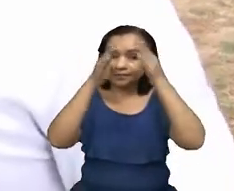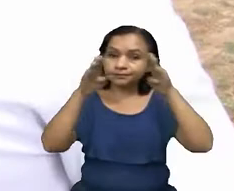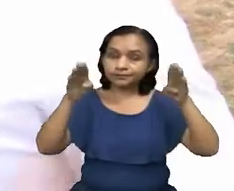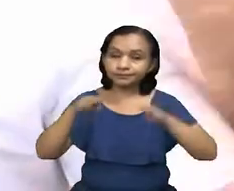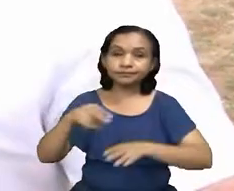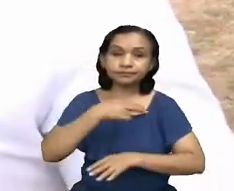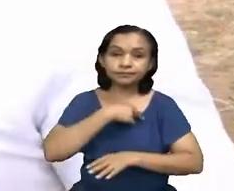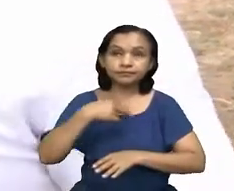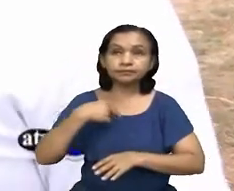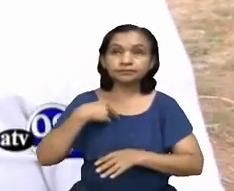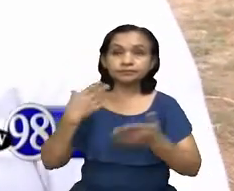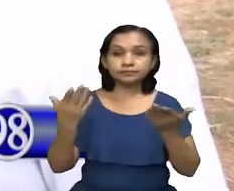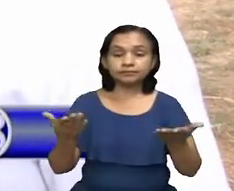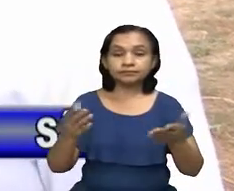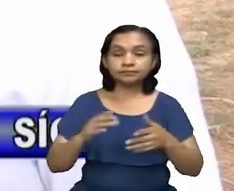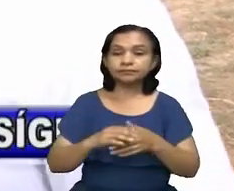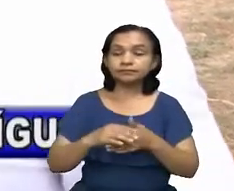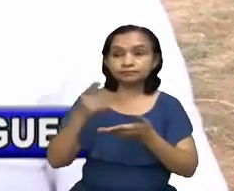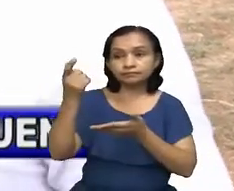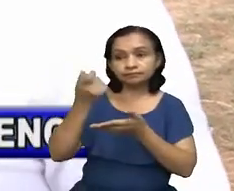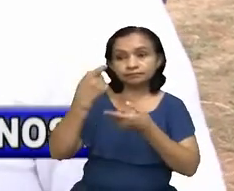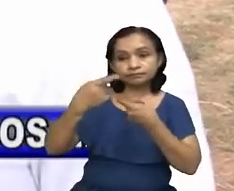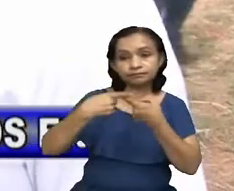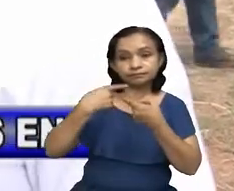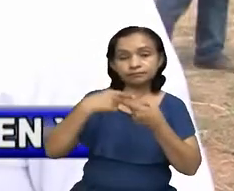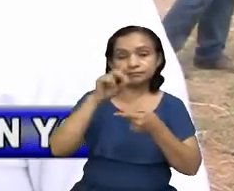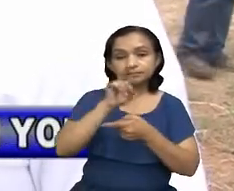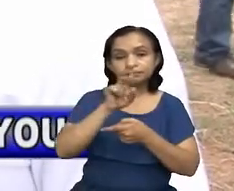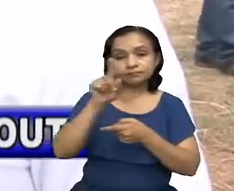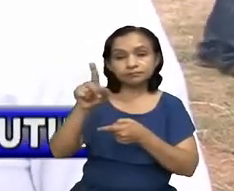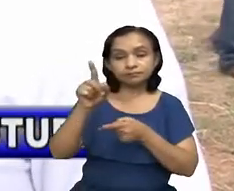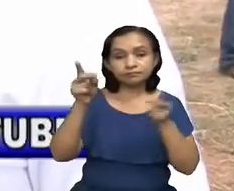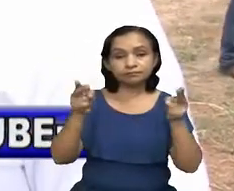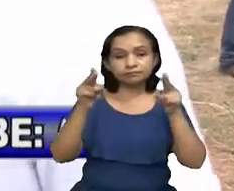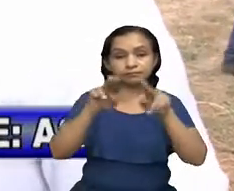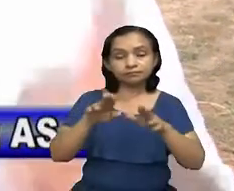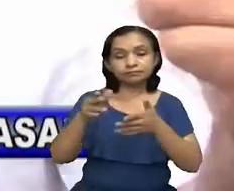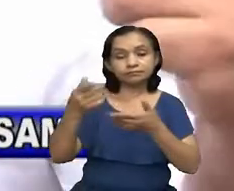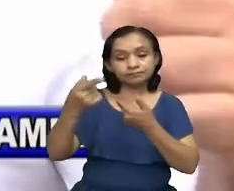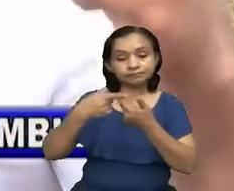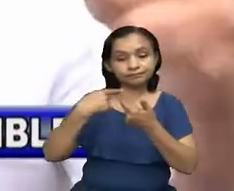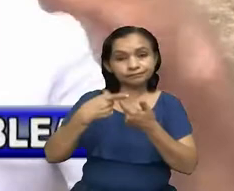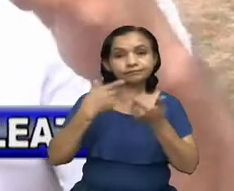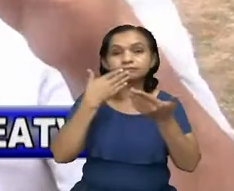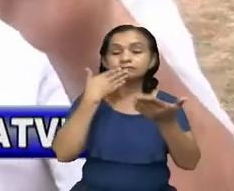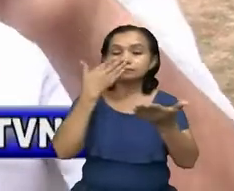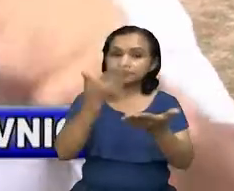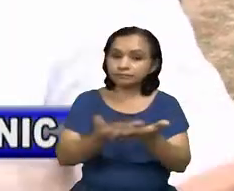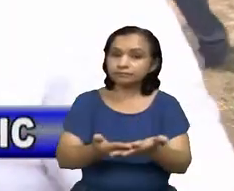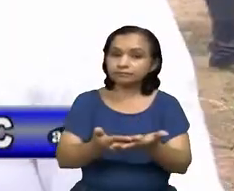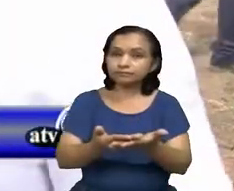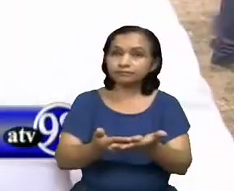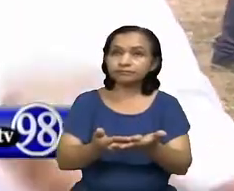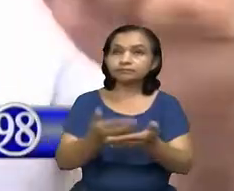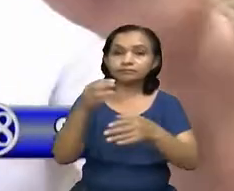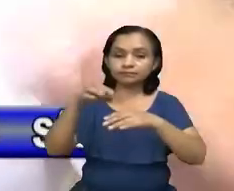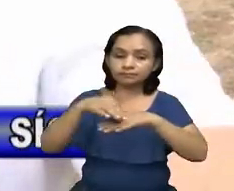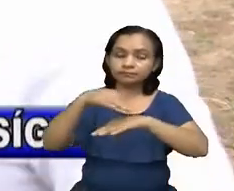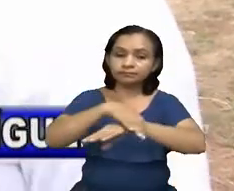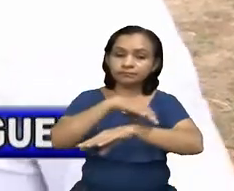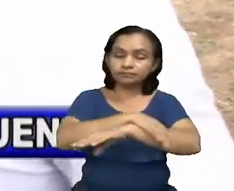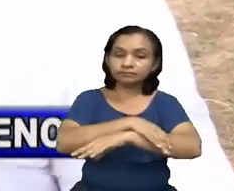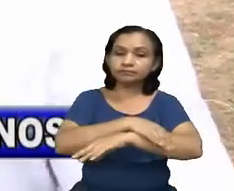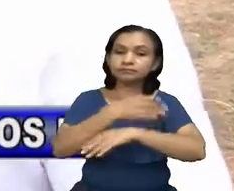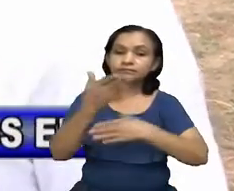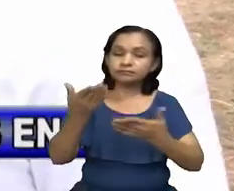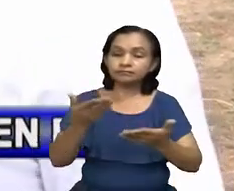hace con el aguinaldo, que es el 21 de noviembre. Gracias a la compañera y el compañero